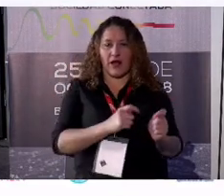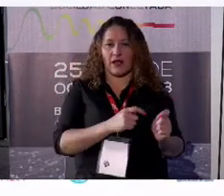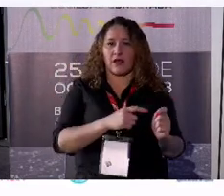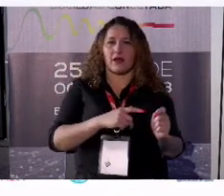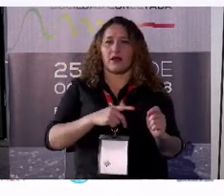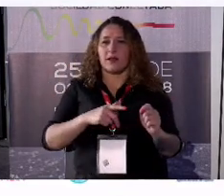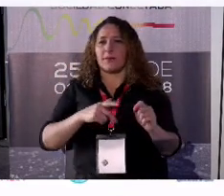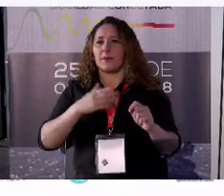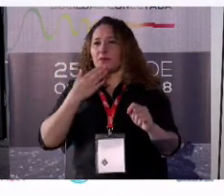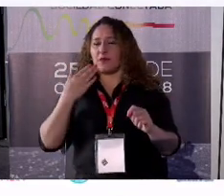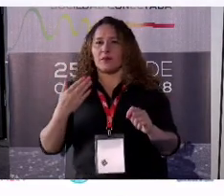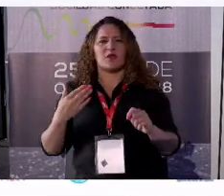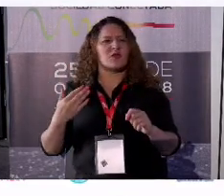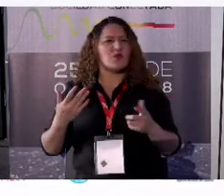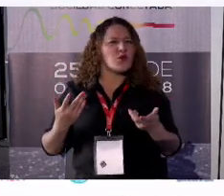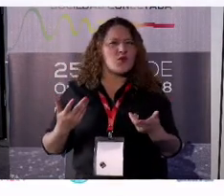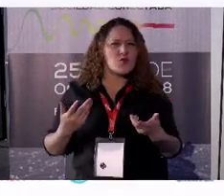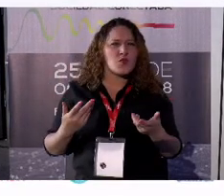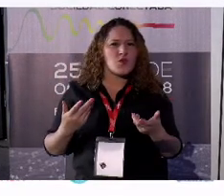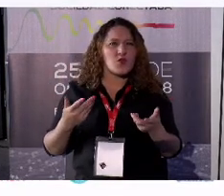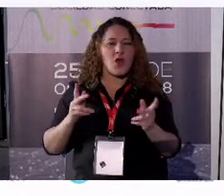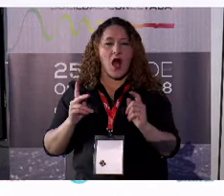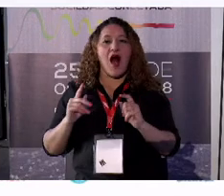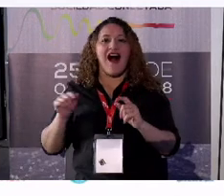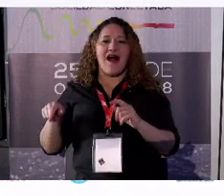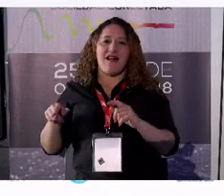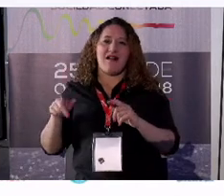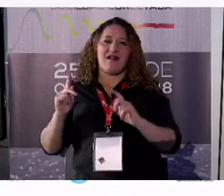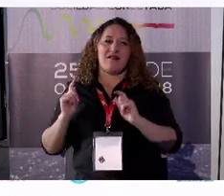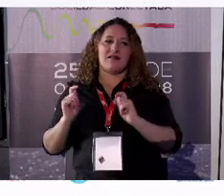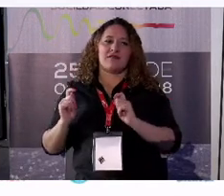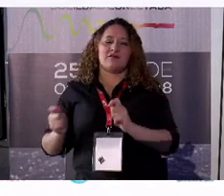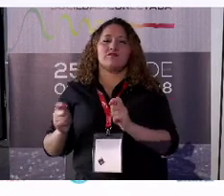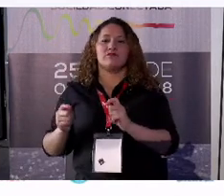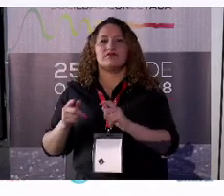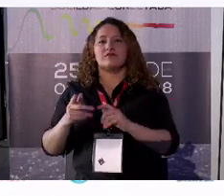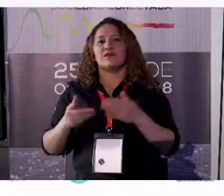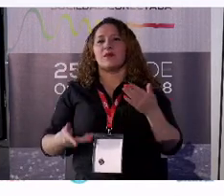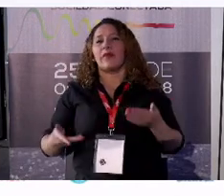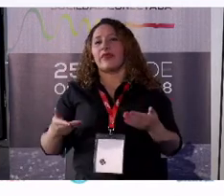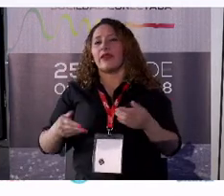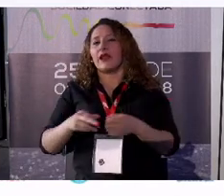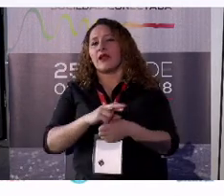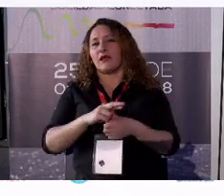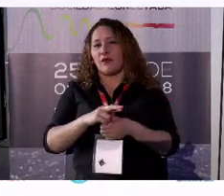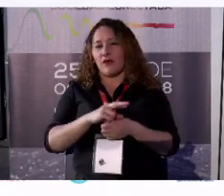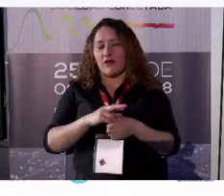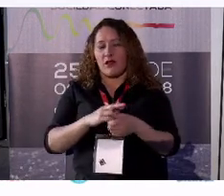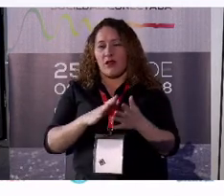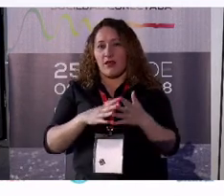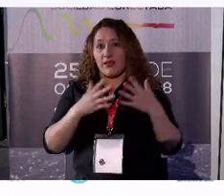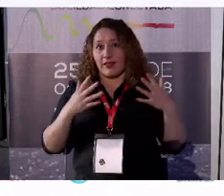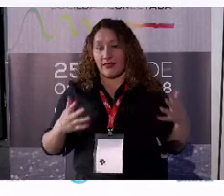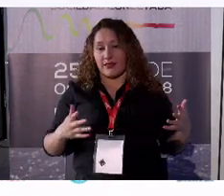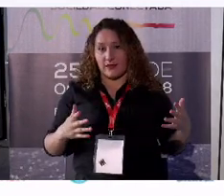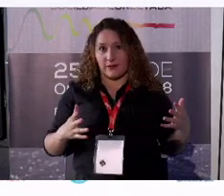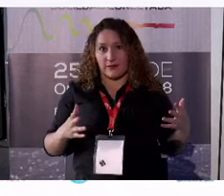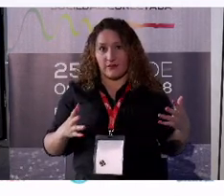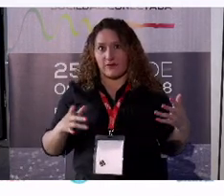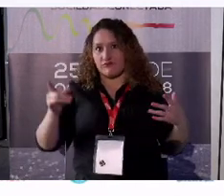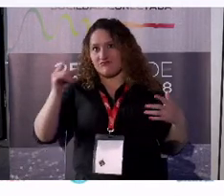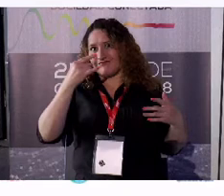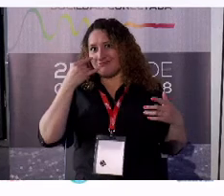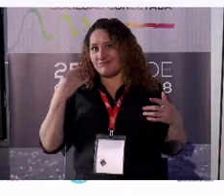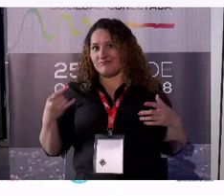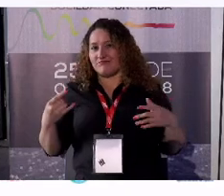licencias, se otorguen con base en áreas regionales económicas que son grandes. Les interesa